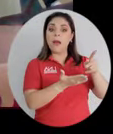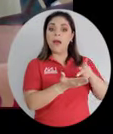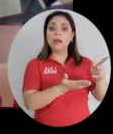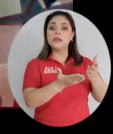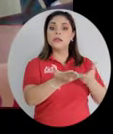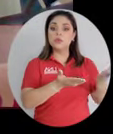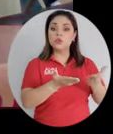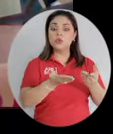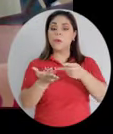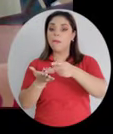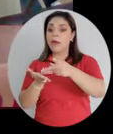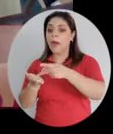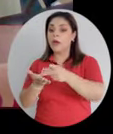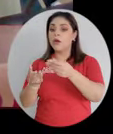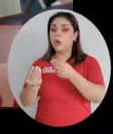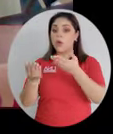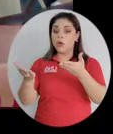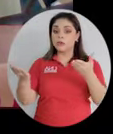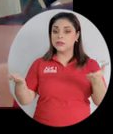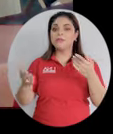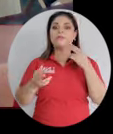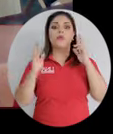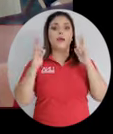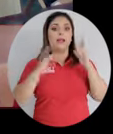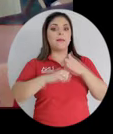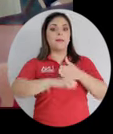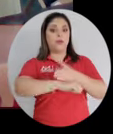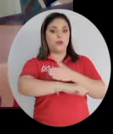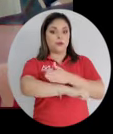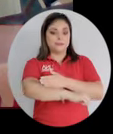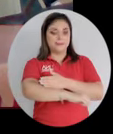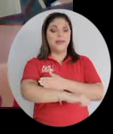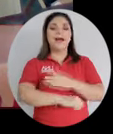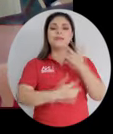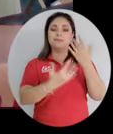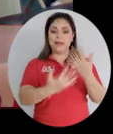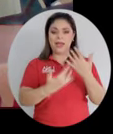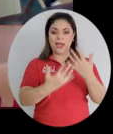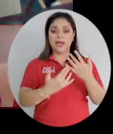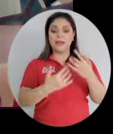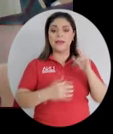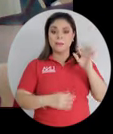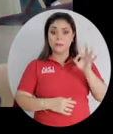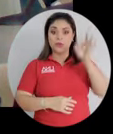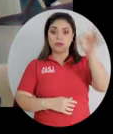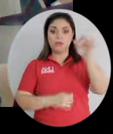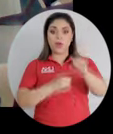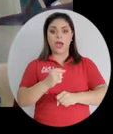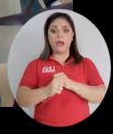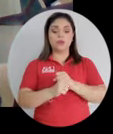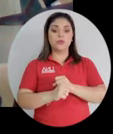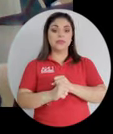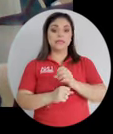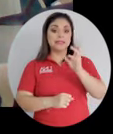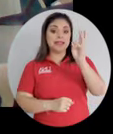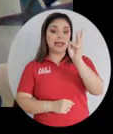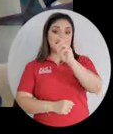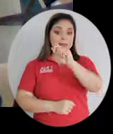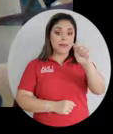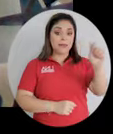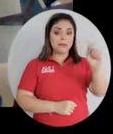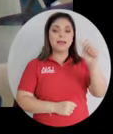que el comportamiento de los costos de estos bienes y servicios sean mejores. ¿Qué quiere decir esto? Bueno, que conforme avance el primer semestre